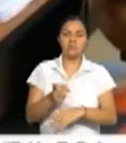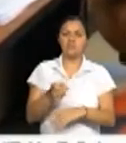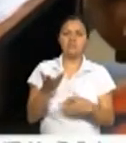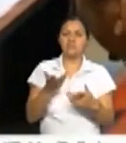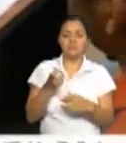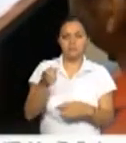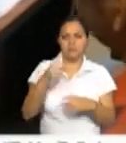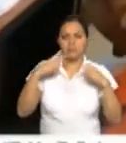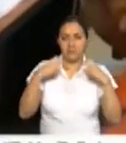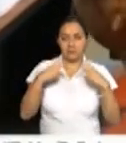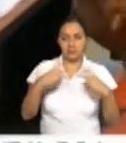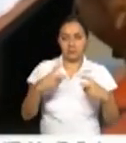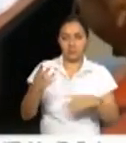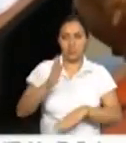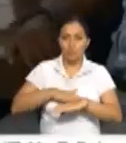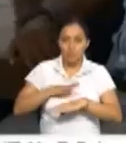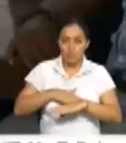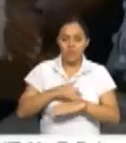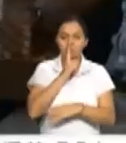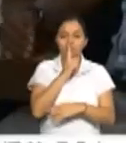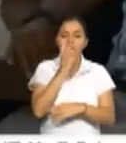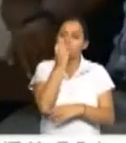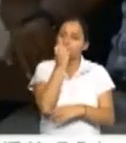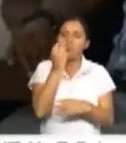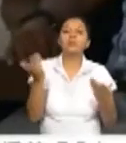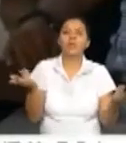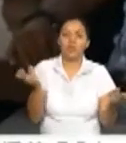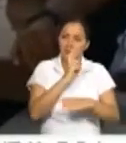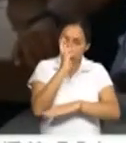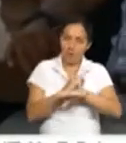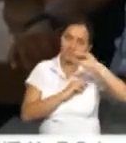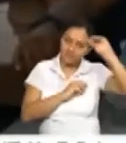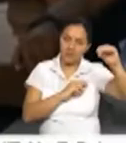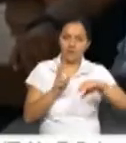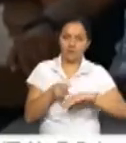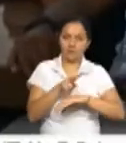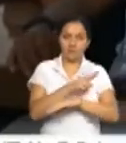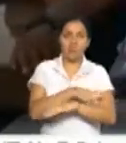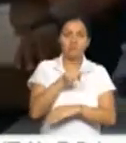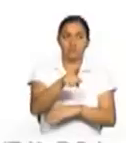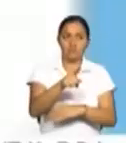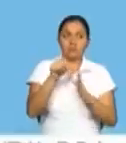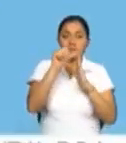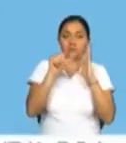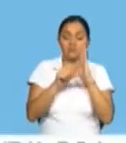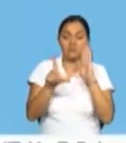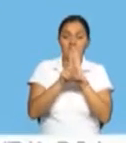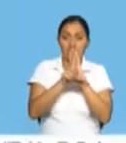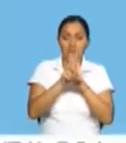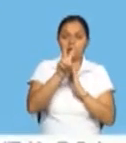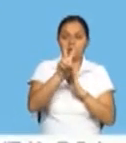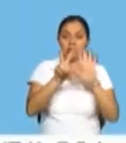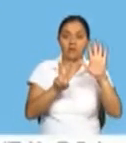es investigada por fraude procesal. Este delito, tipificado en el artículo 272 del Código Orgánico Integral Penal